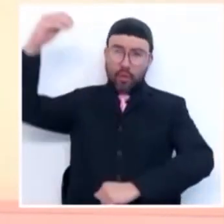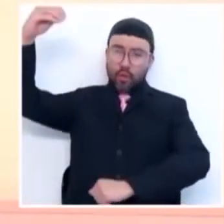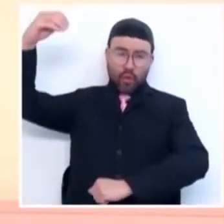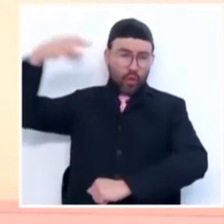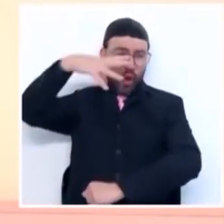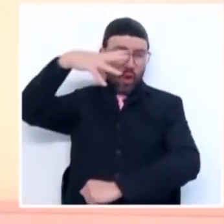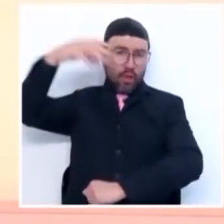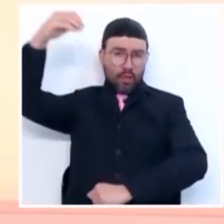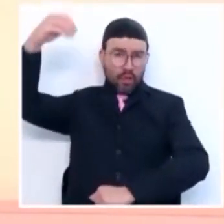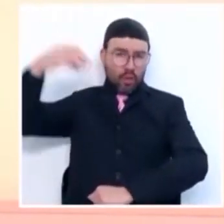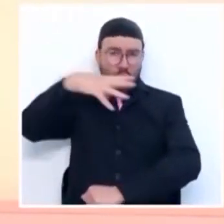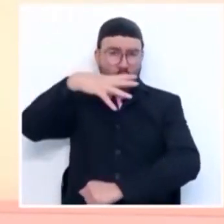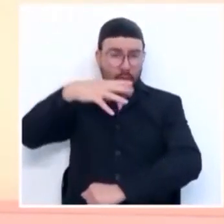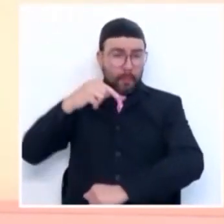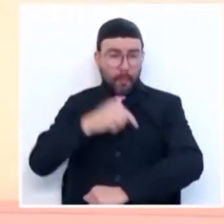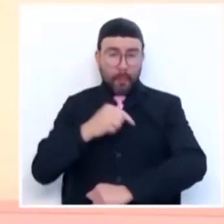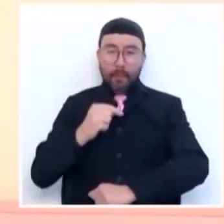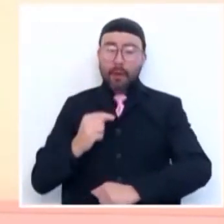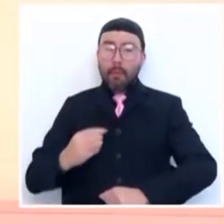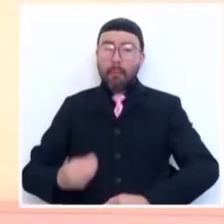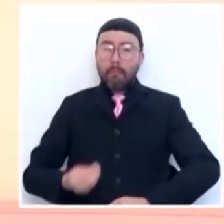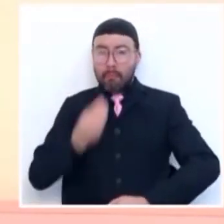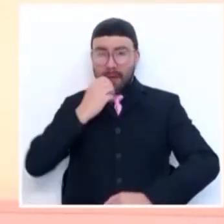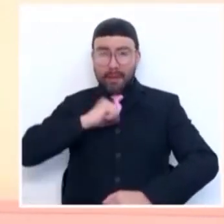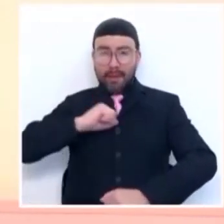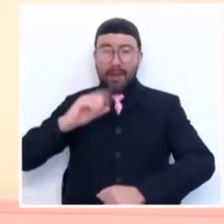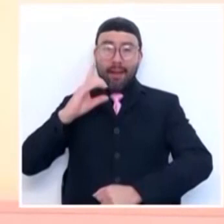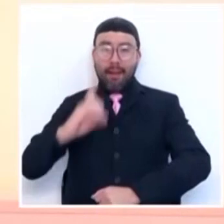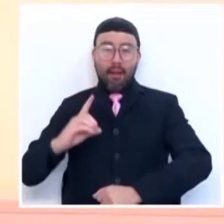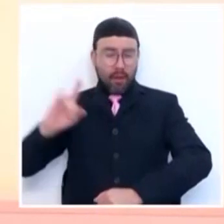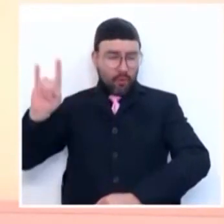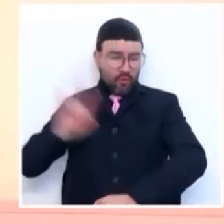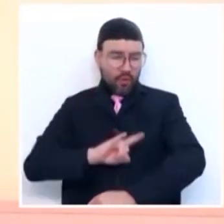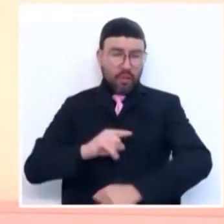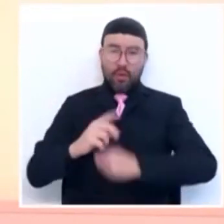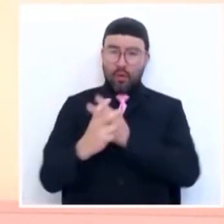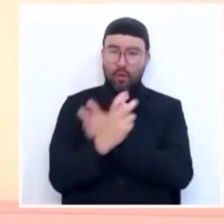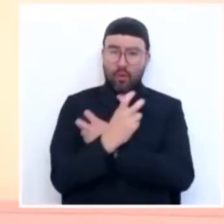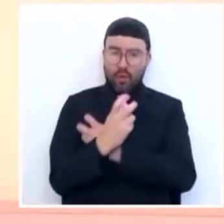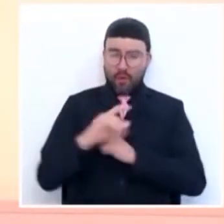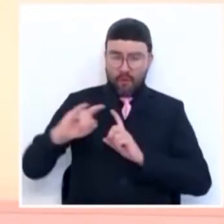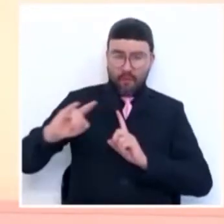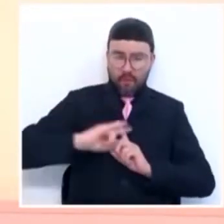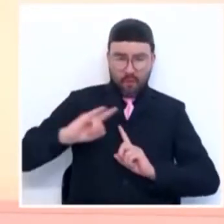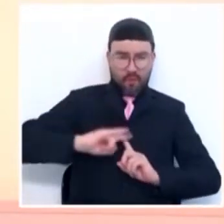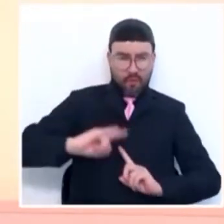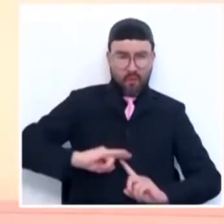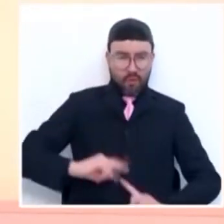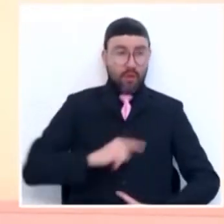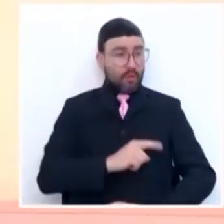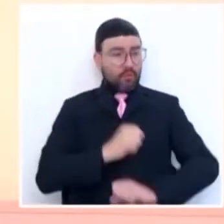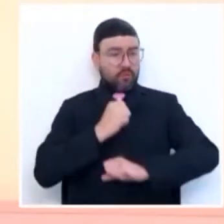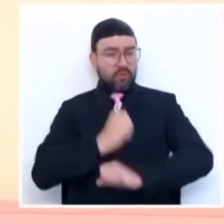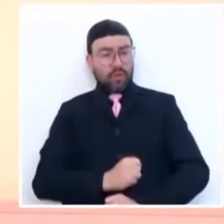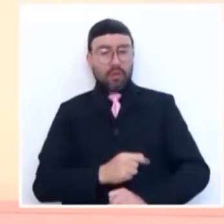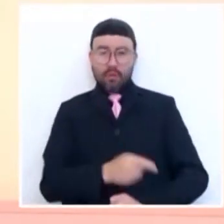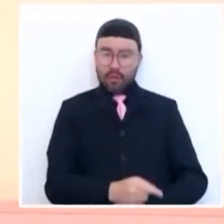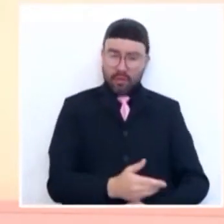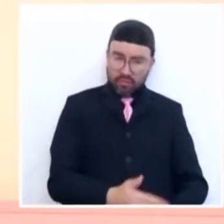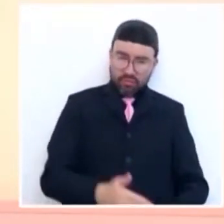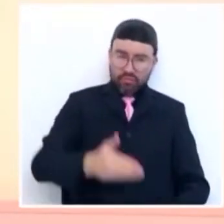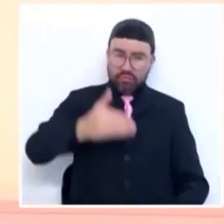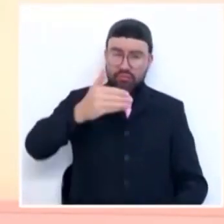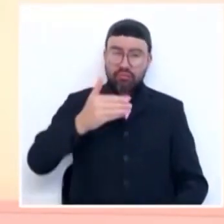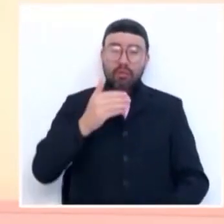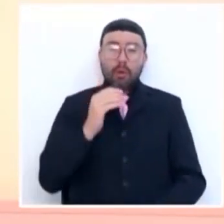vitamina D en el cuerpo del niño para que el niño pueda fijar el calcio en los huesos y crezca sin raquitismo,